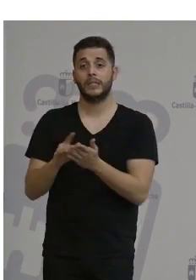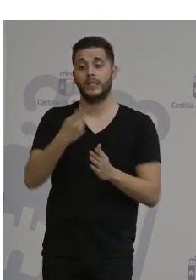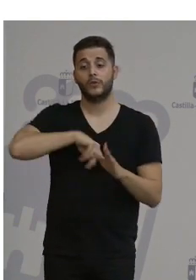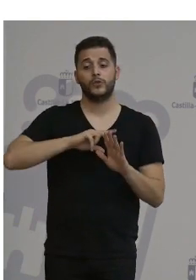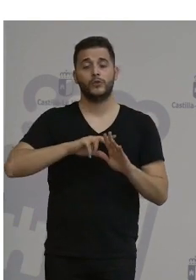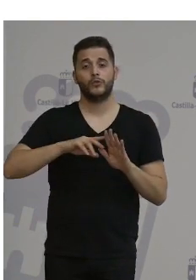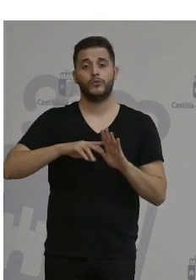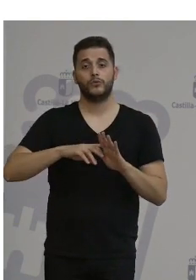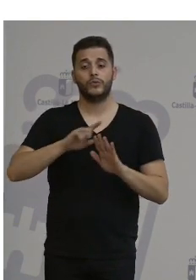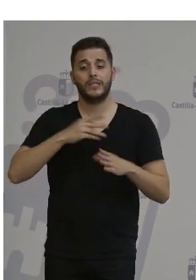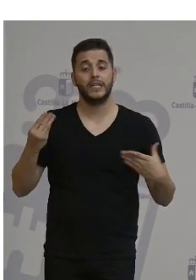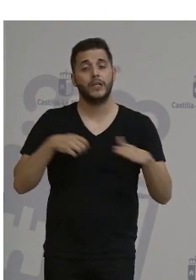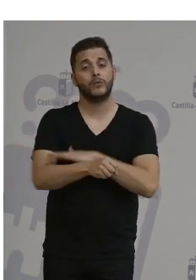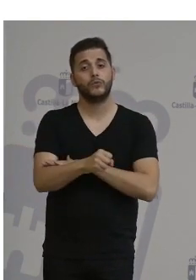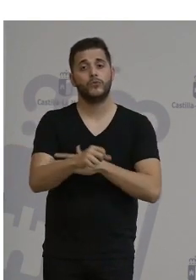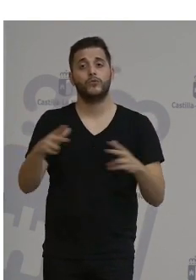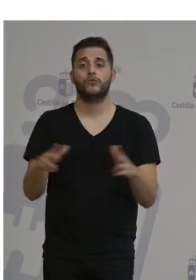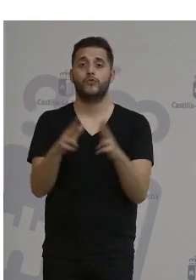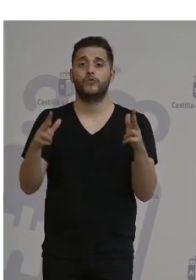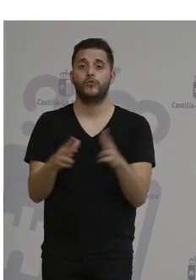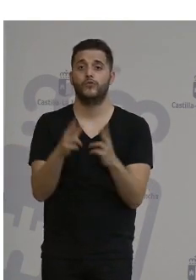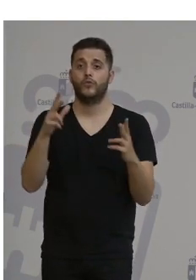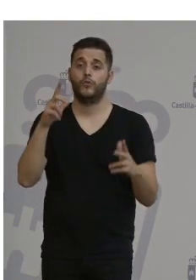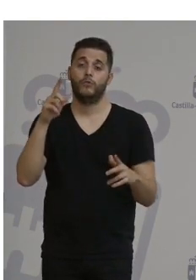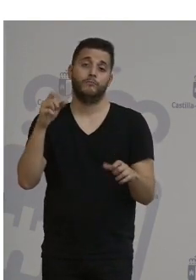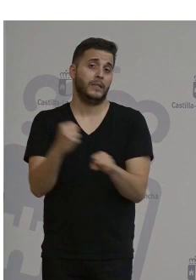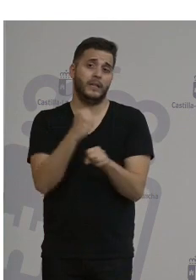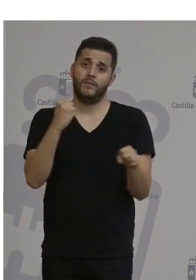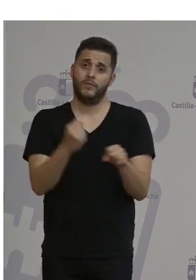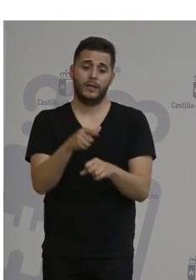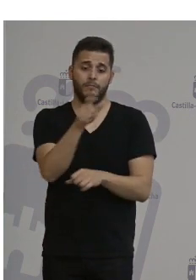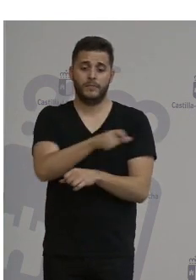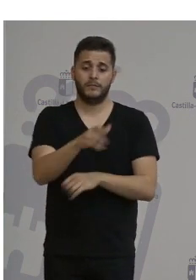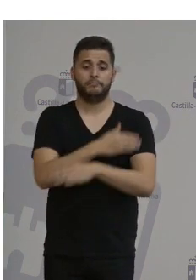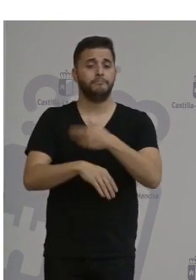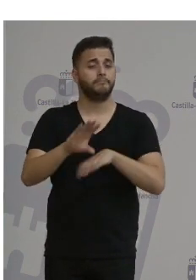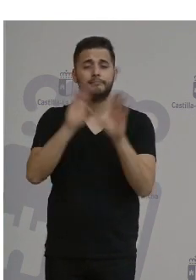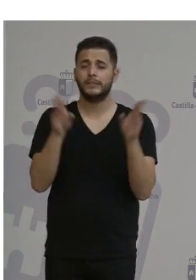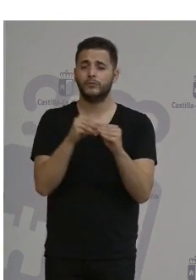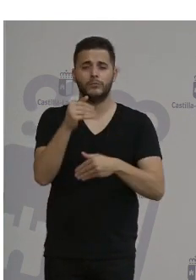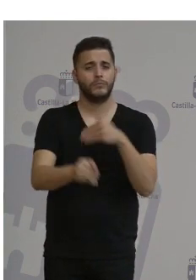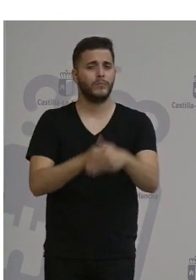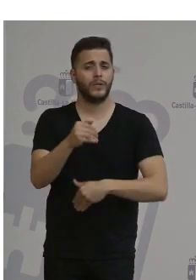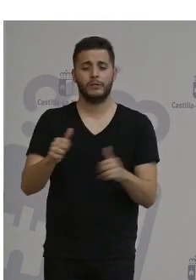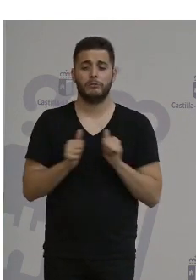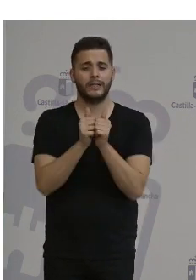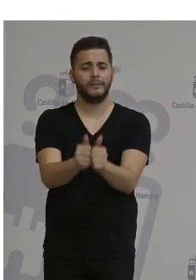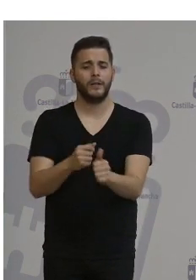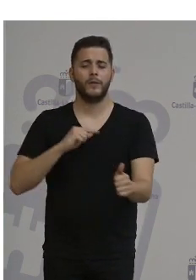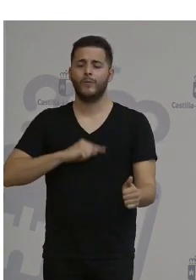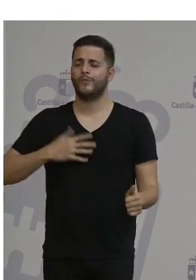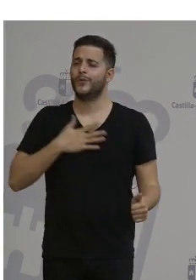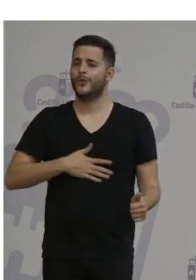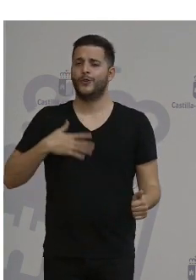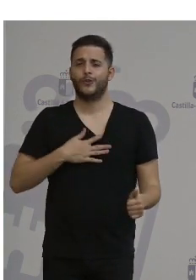inclusión sociolaboral para personas con discapacidad. En resumen, un proceso de acompañamiento que ha sido muy satisfactorio, como lo demuestran